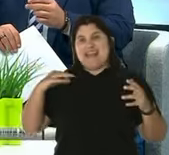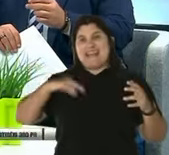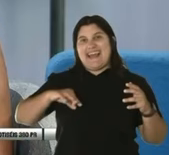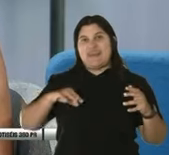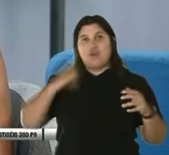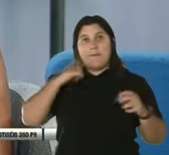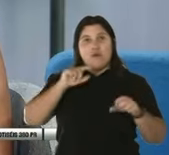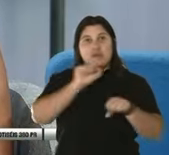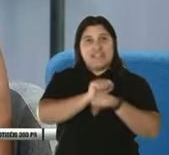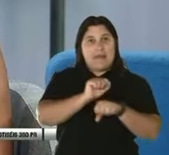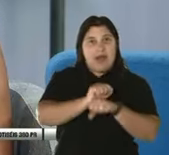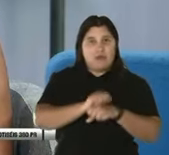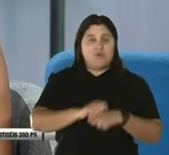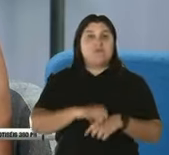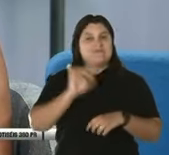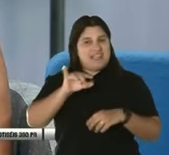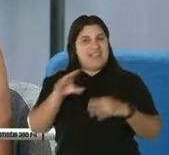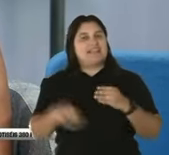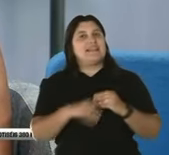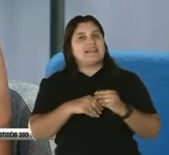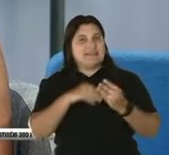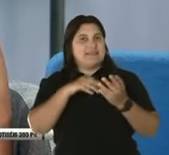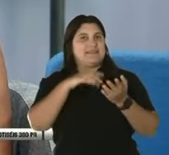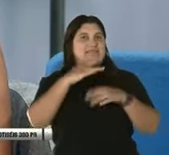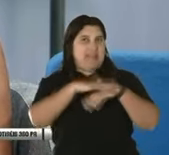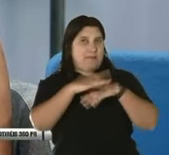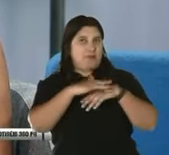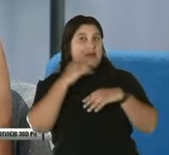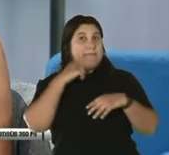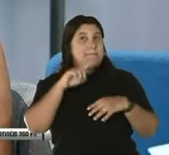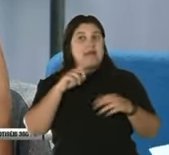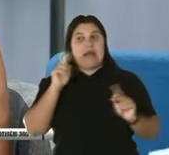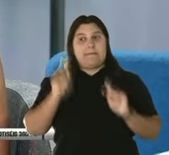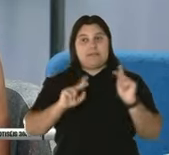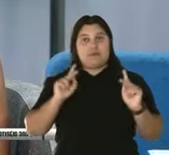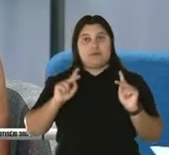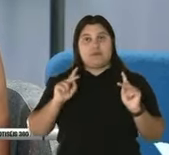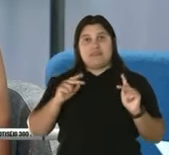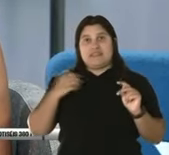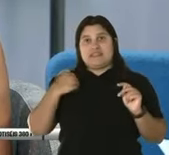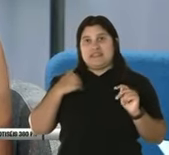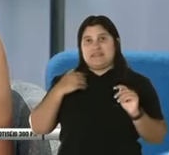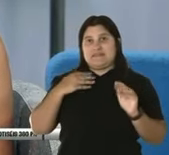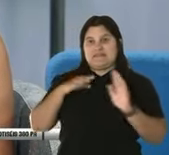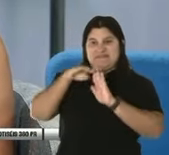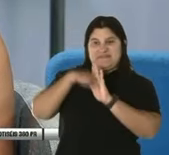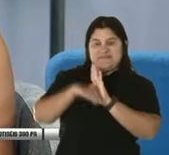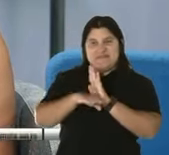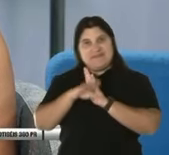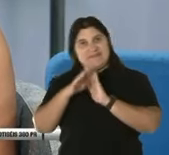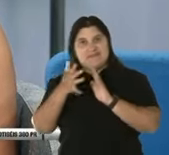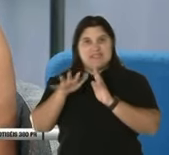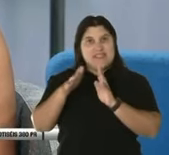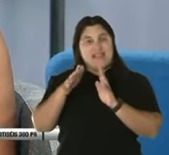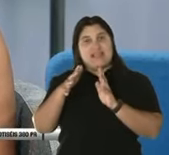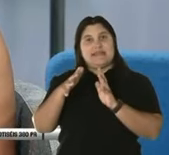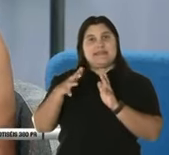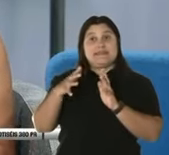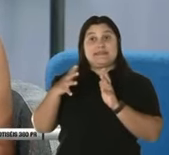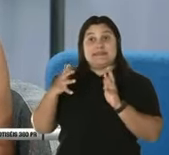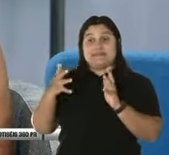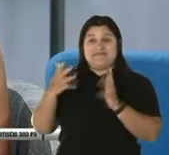ese otro crédito que está disponible este año para los contribuyentes de bajos y moderados ingresos que